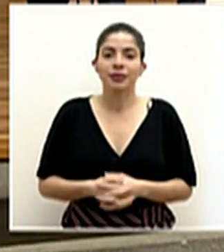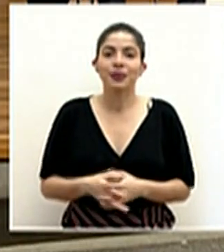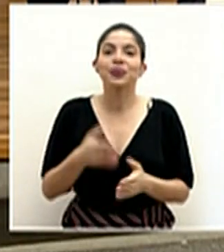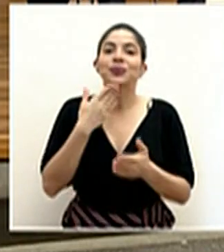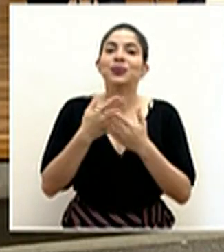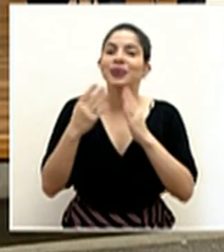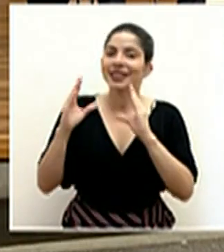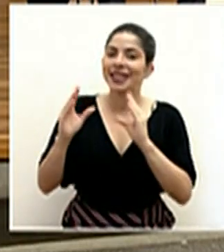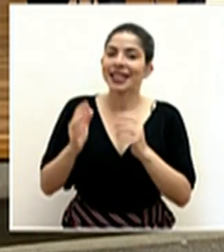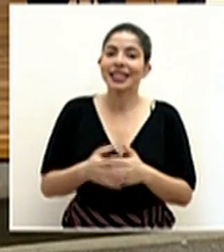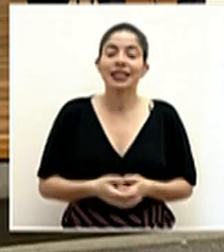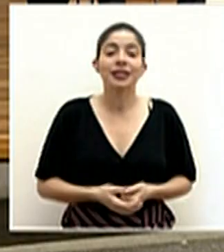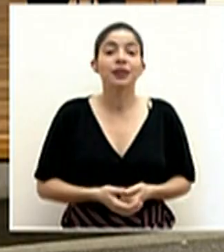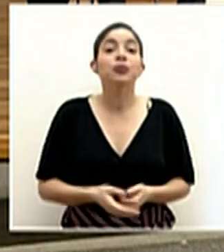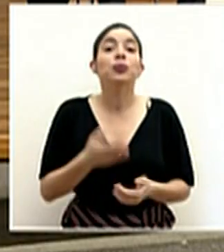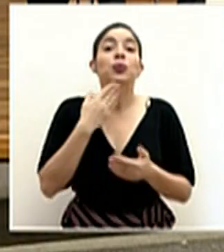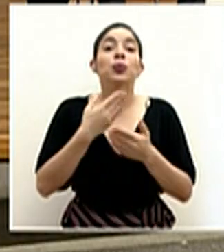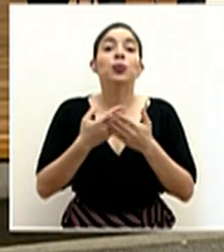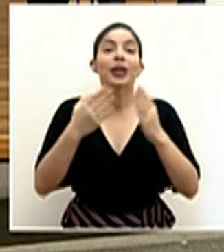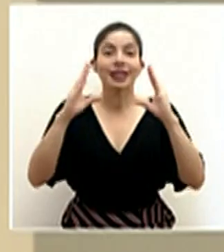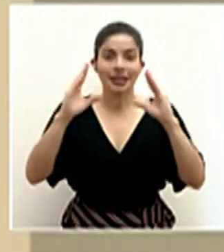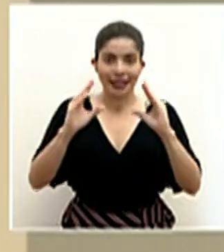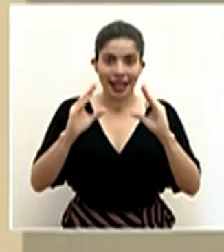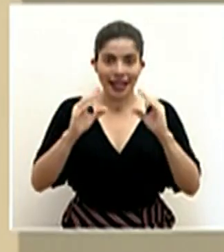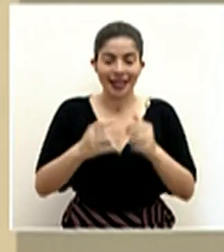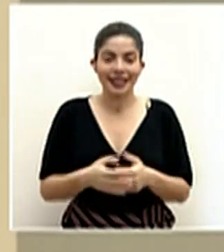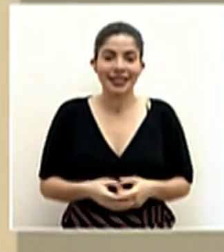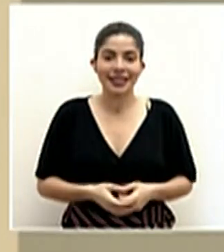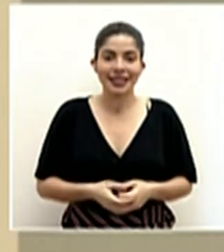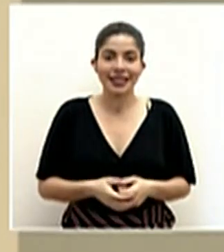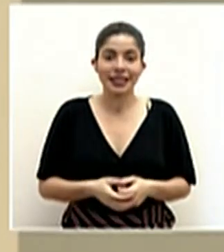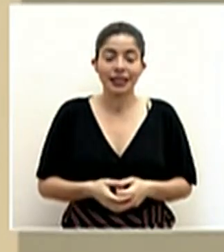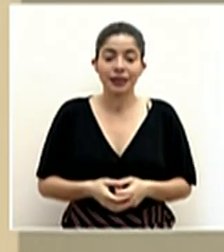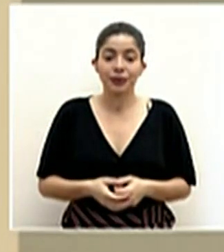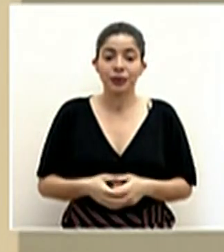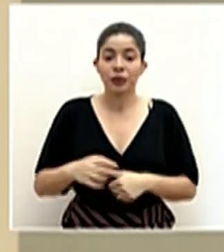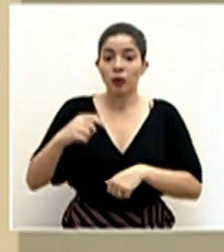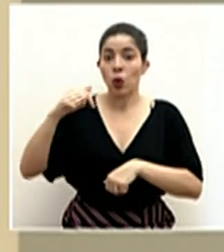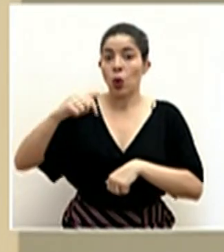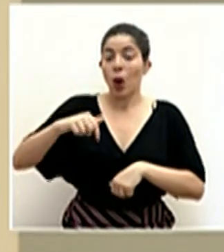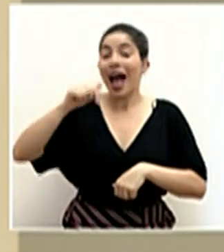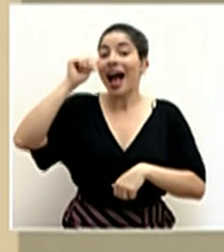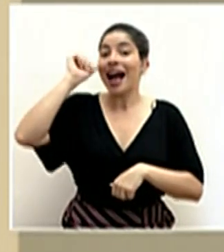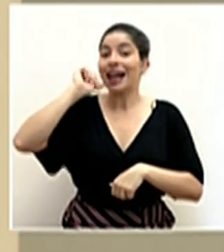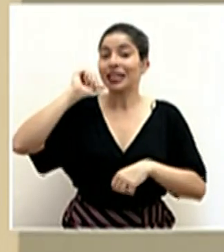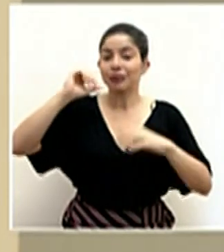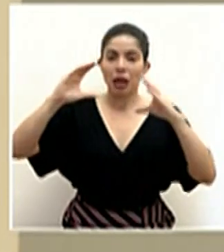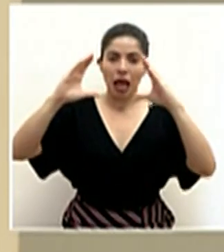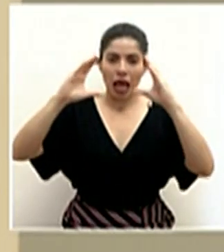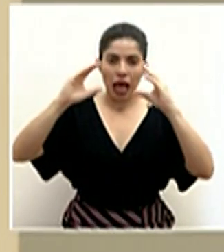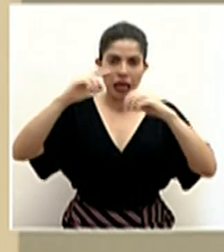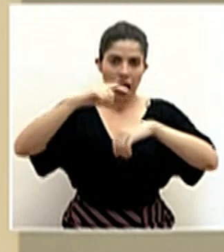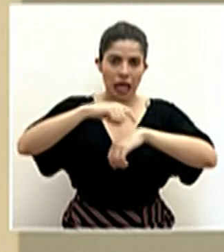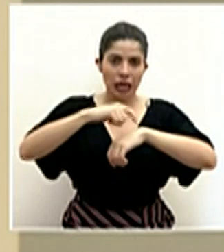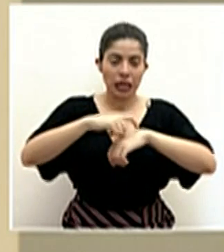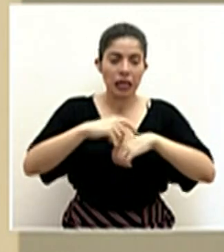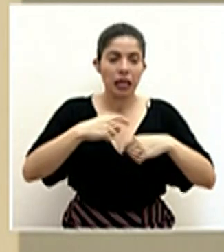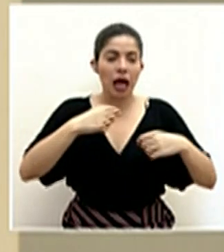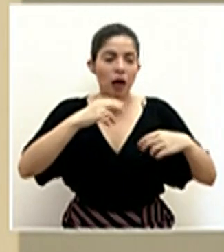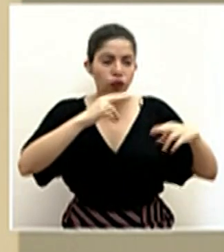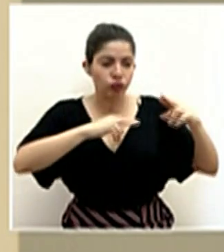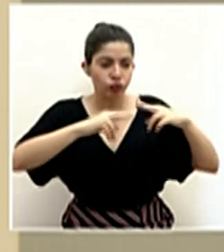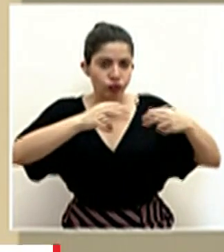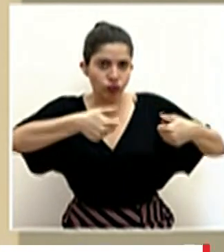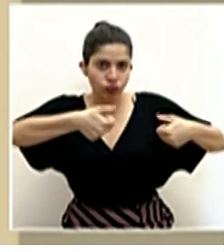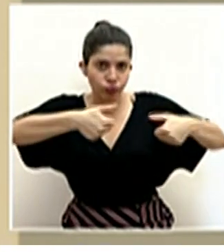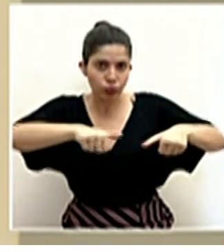Buenas tardes. Muy buenas tardes. En horas de la tarde de ayer concluimos un acuerdo